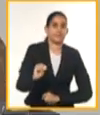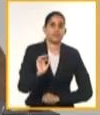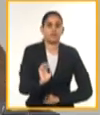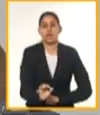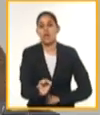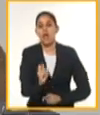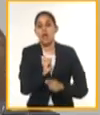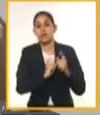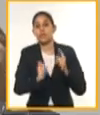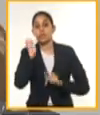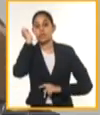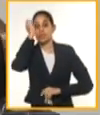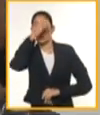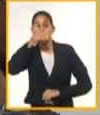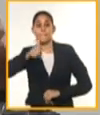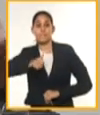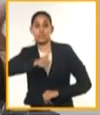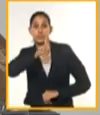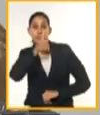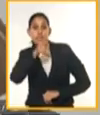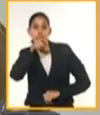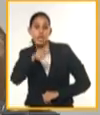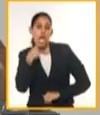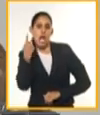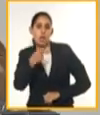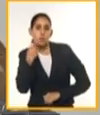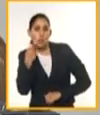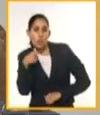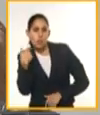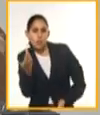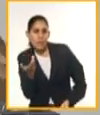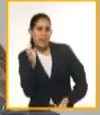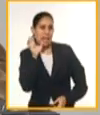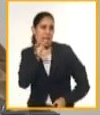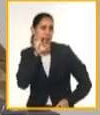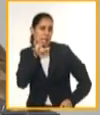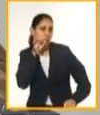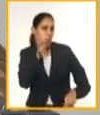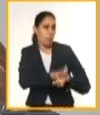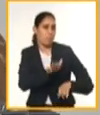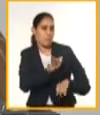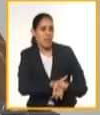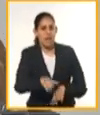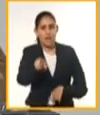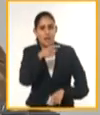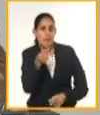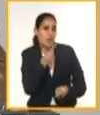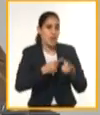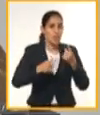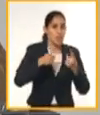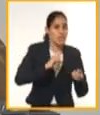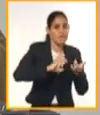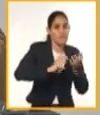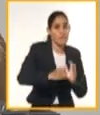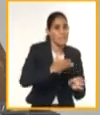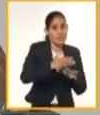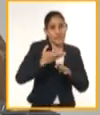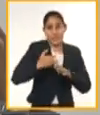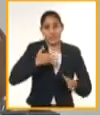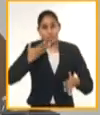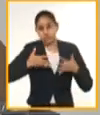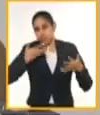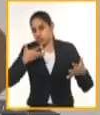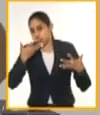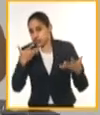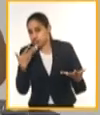Trump, precisamente, el que todos hemos criticado por tantos desmanes, por tantos criterios tan agresivos y sobre todo